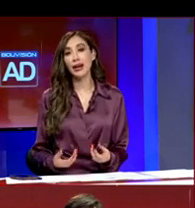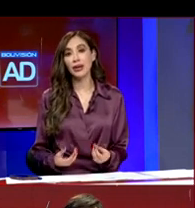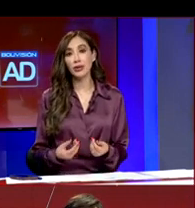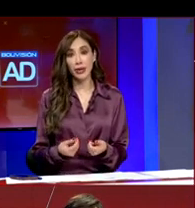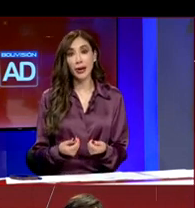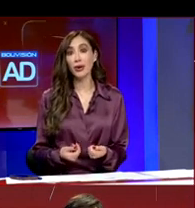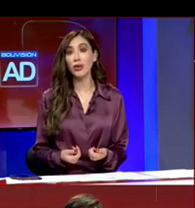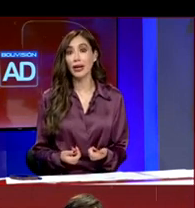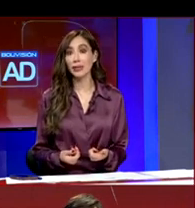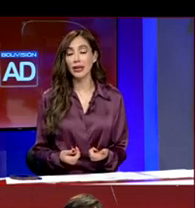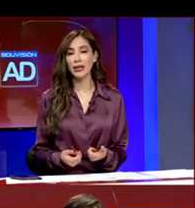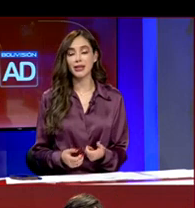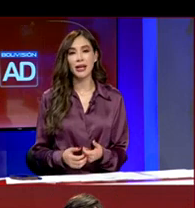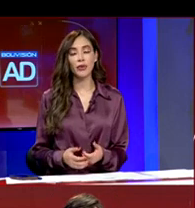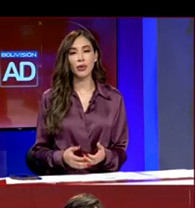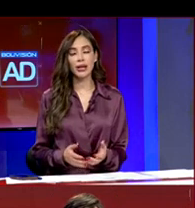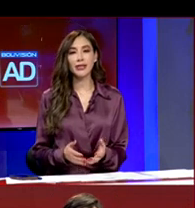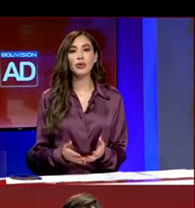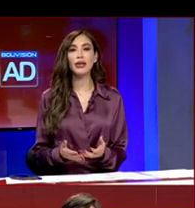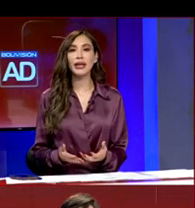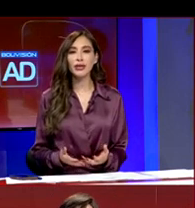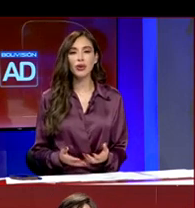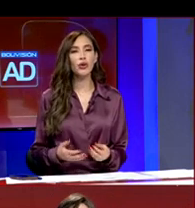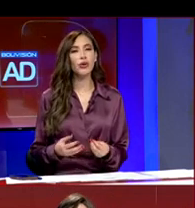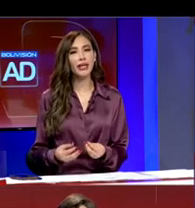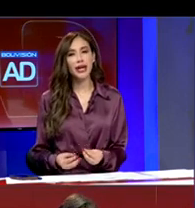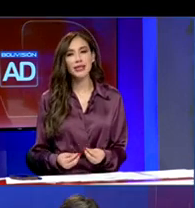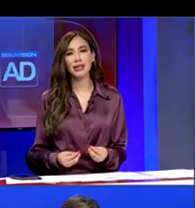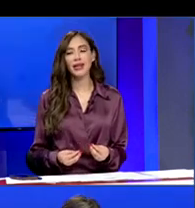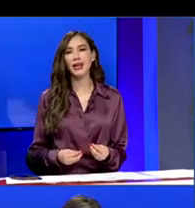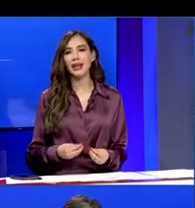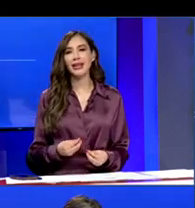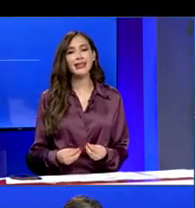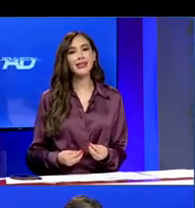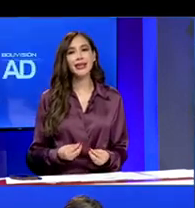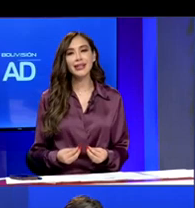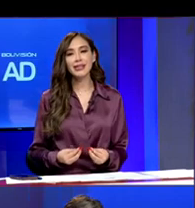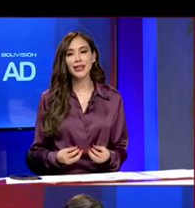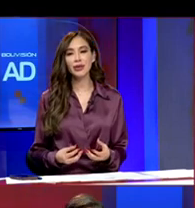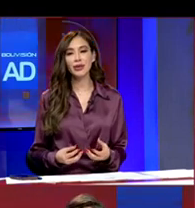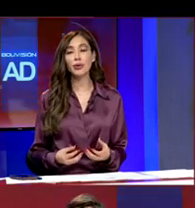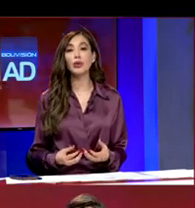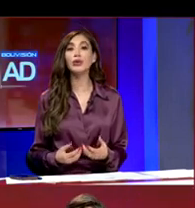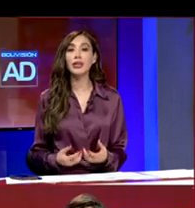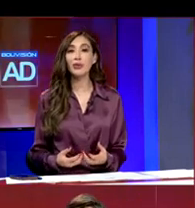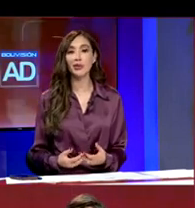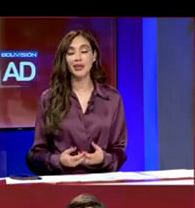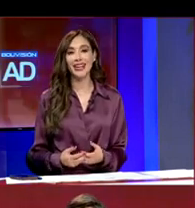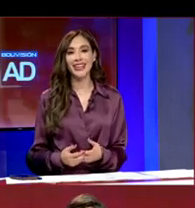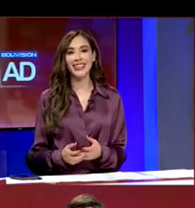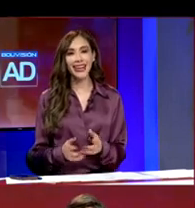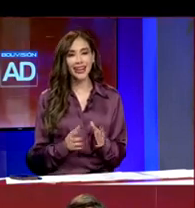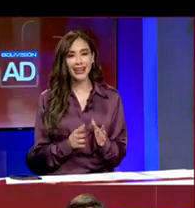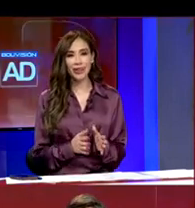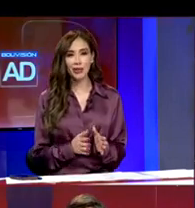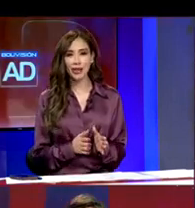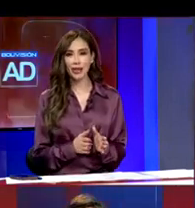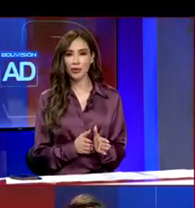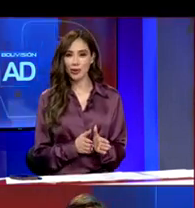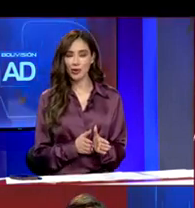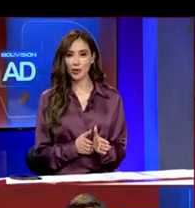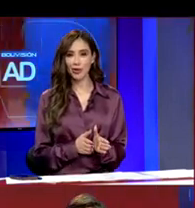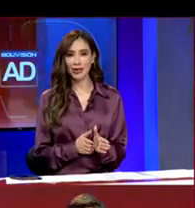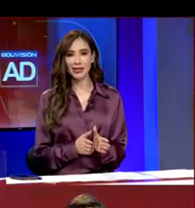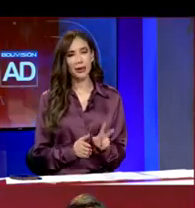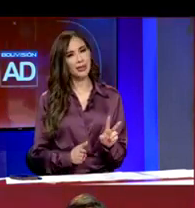seguir trabajando, trabaja con calaminas, podría ser un riesgo cortarse. Él quiere seguir siendo productivo. Ya le han